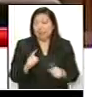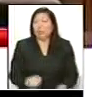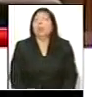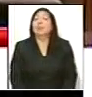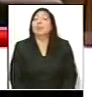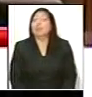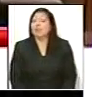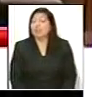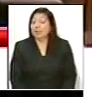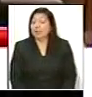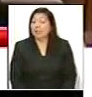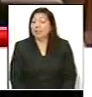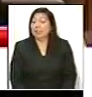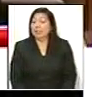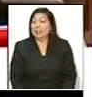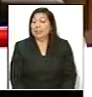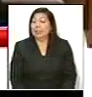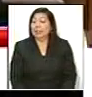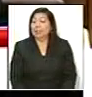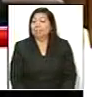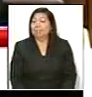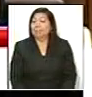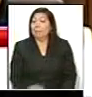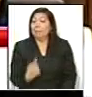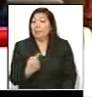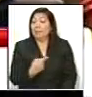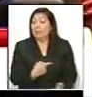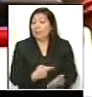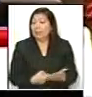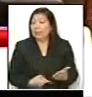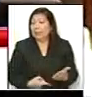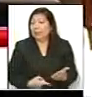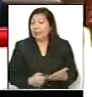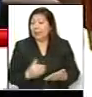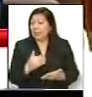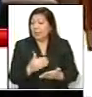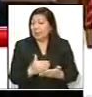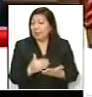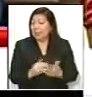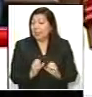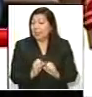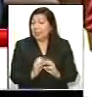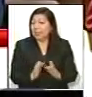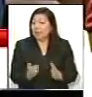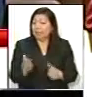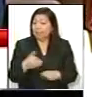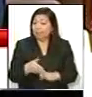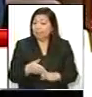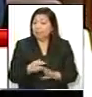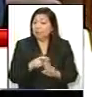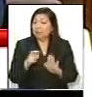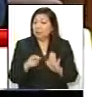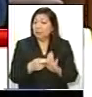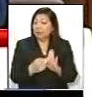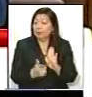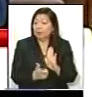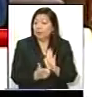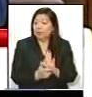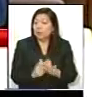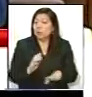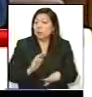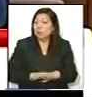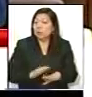lo que considere. Señores congresistas, para que en la agenda del día entre el proyecto de ley